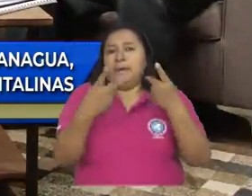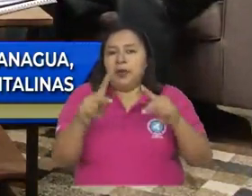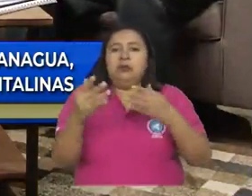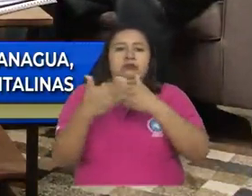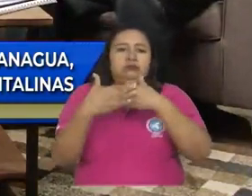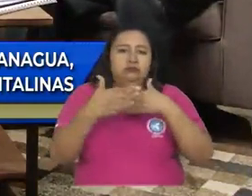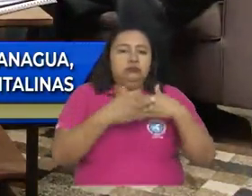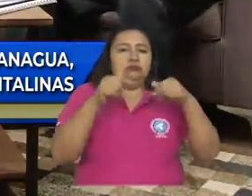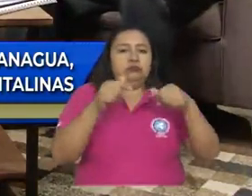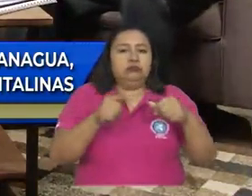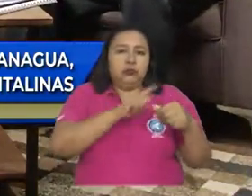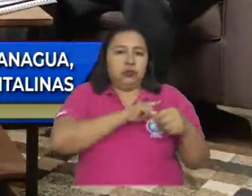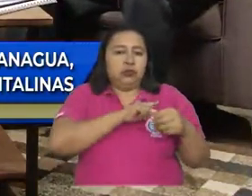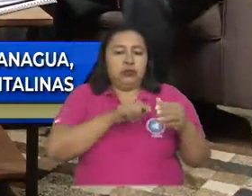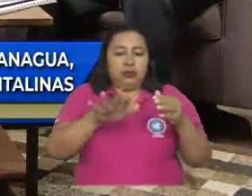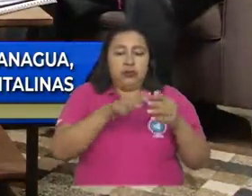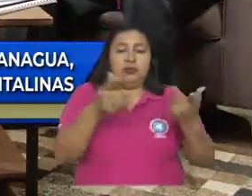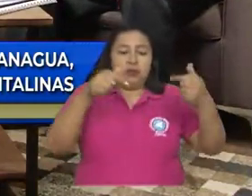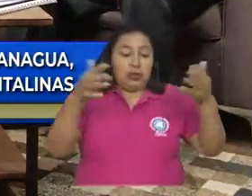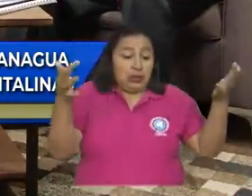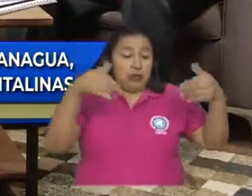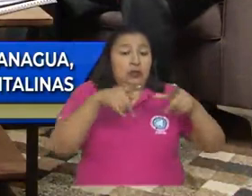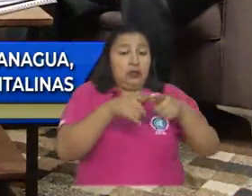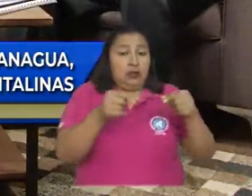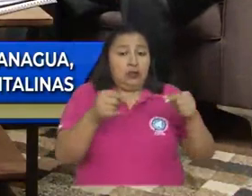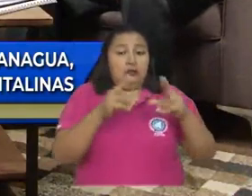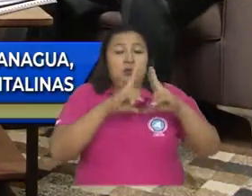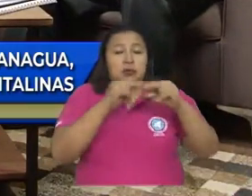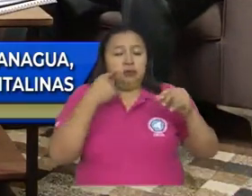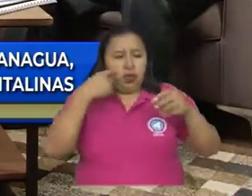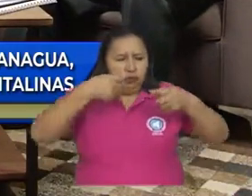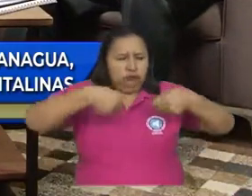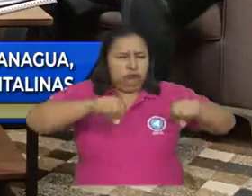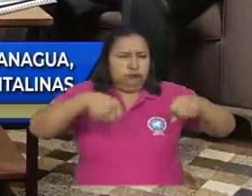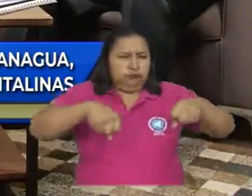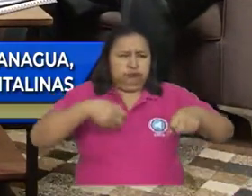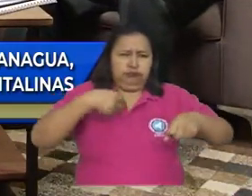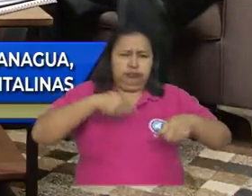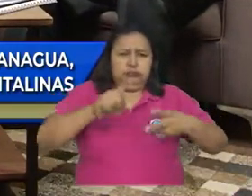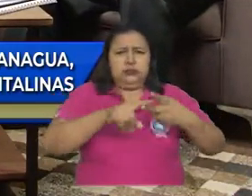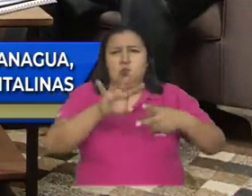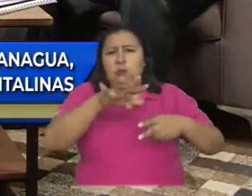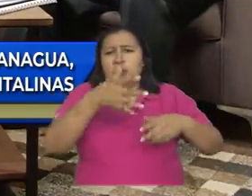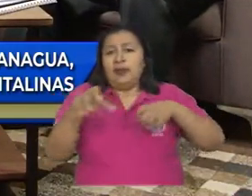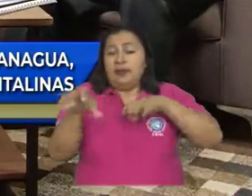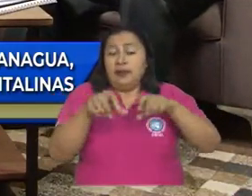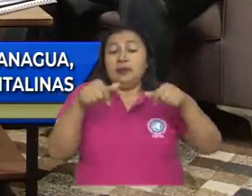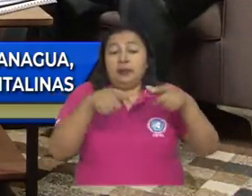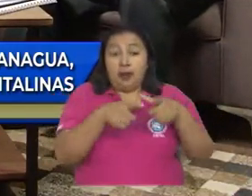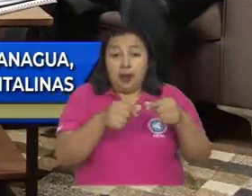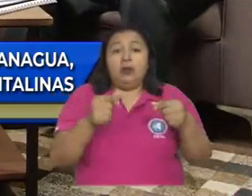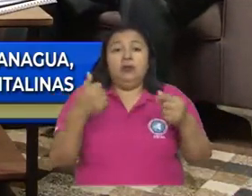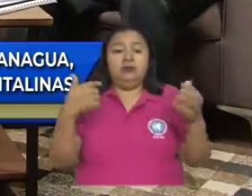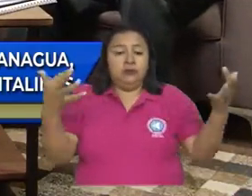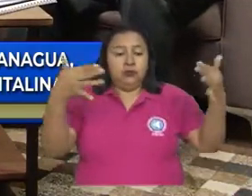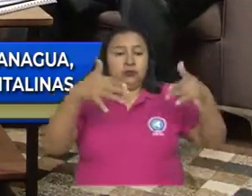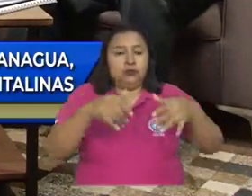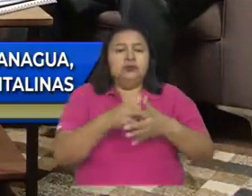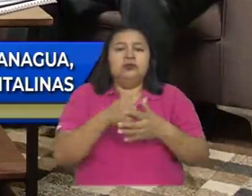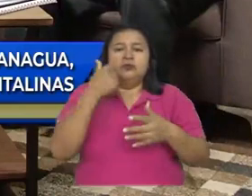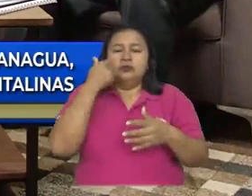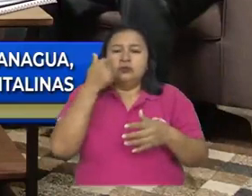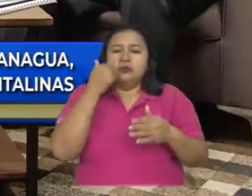esos países y no tienen el espacio. Y vienen a Nicaragua, lo vemos en el motocross, lo vemos también en otros eventos en los que Managua precisamente ha sido la sede.